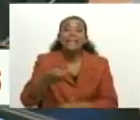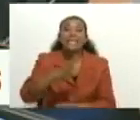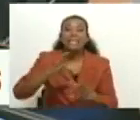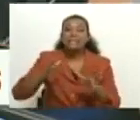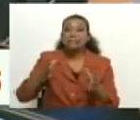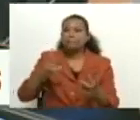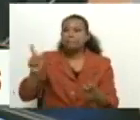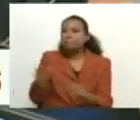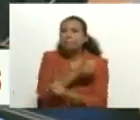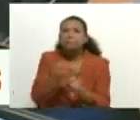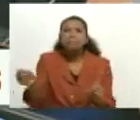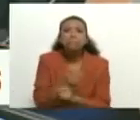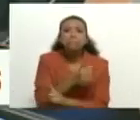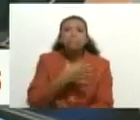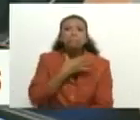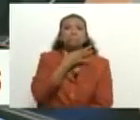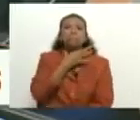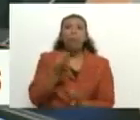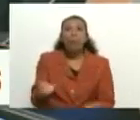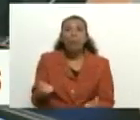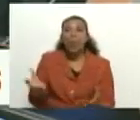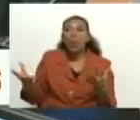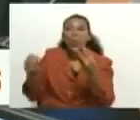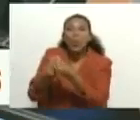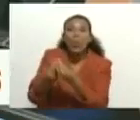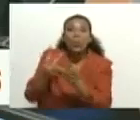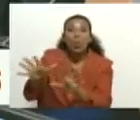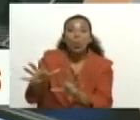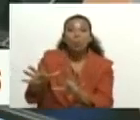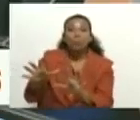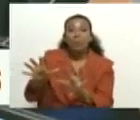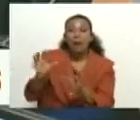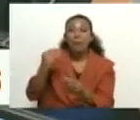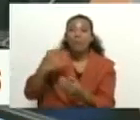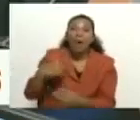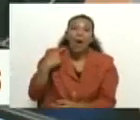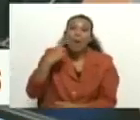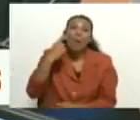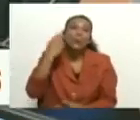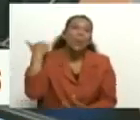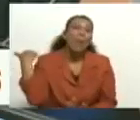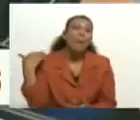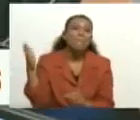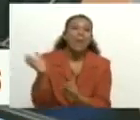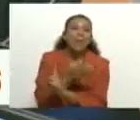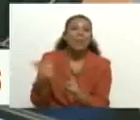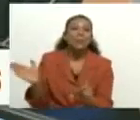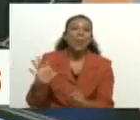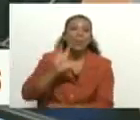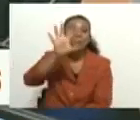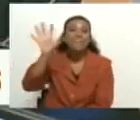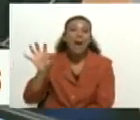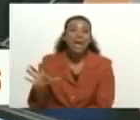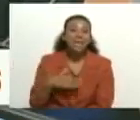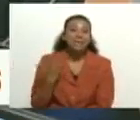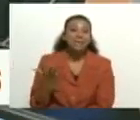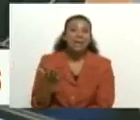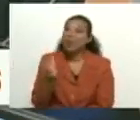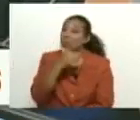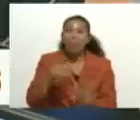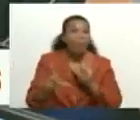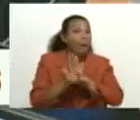agresión, que se junta a los instrumentos tradicionales de agresión a los países, que son